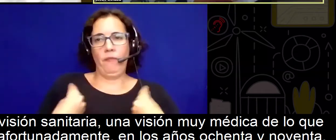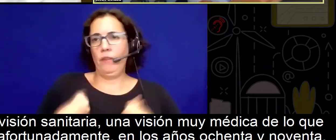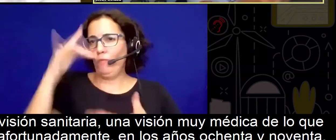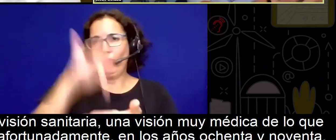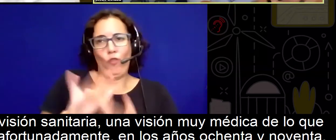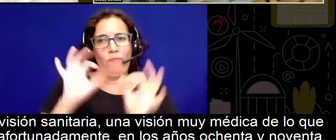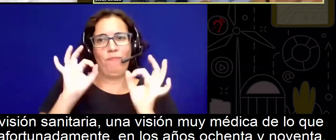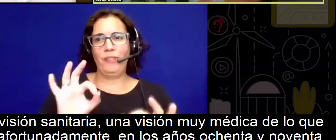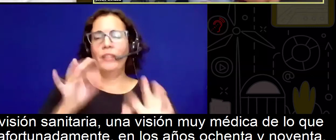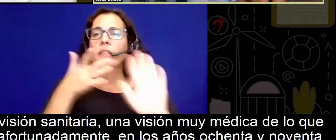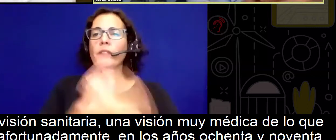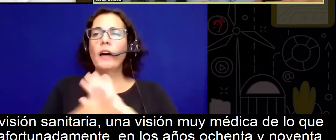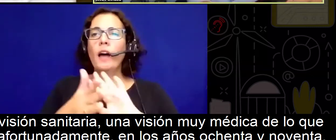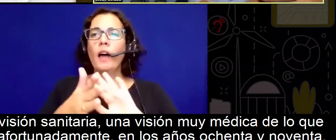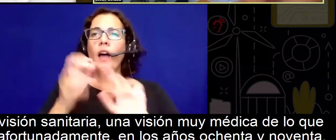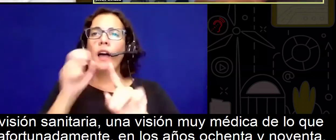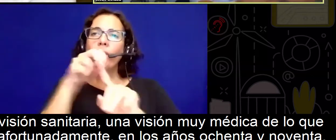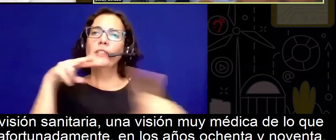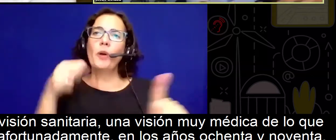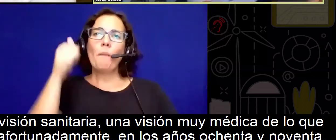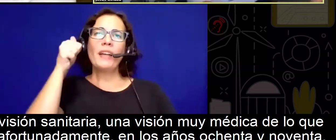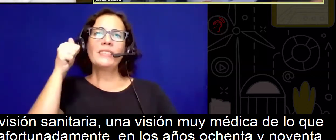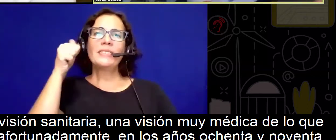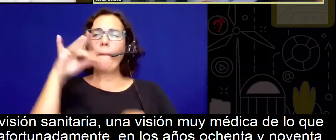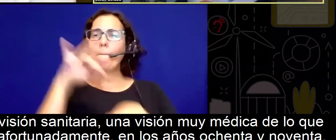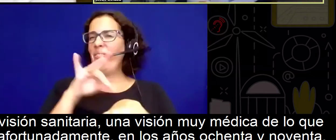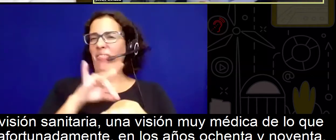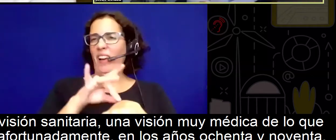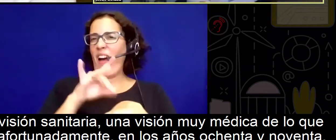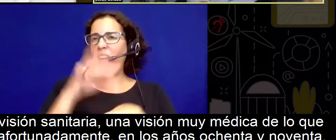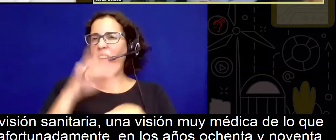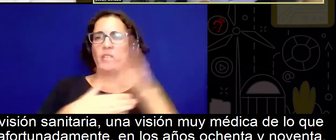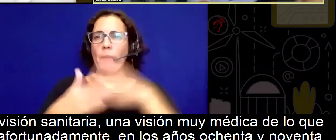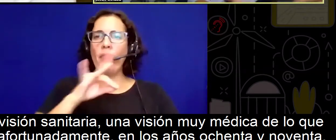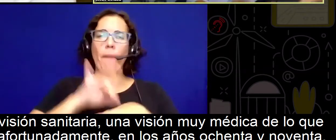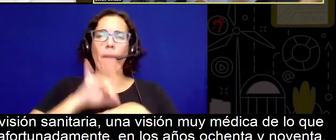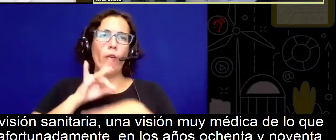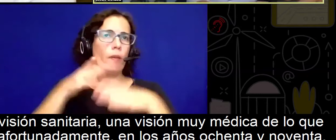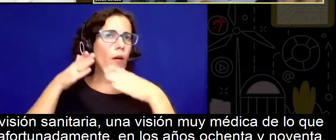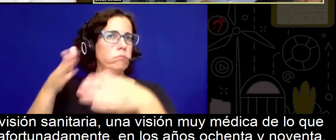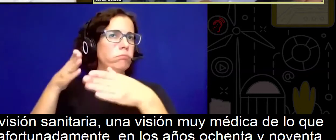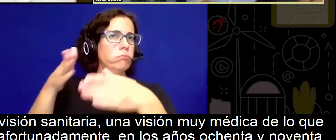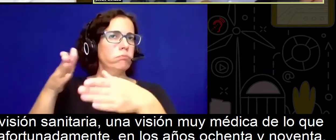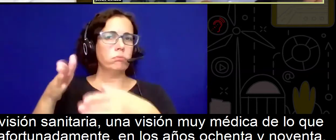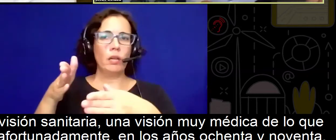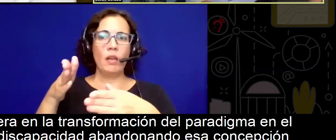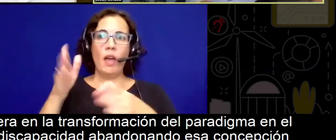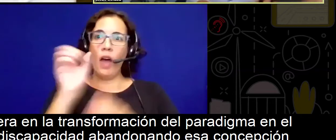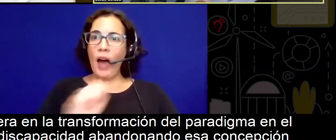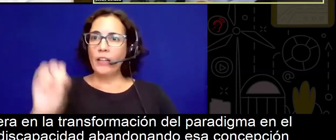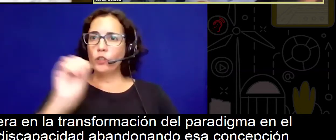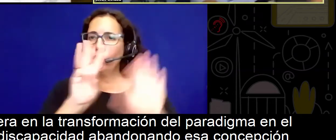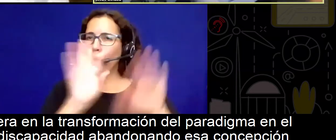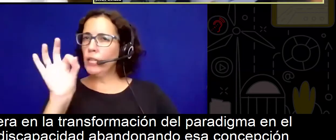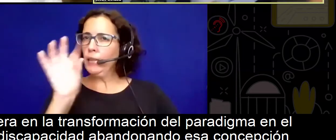huido de una visión sanitaria, una visión muy médica de lo que es la discapacidad y afortunadamente en los años 80, 90 España